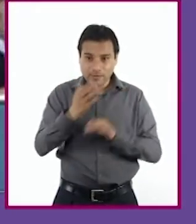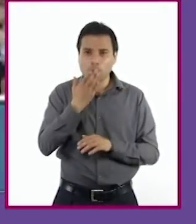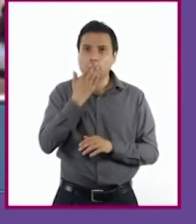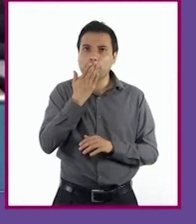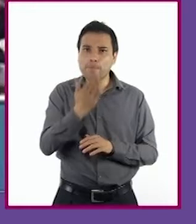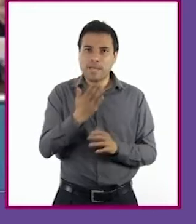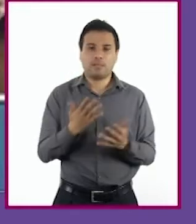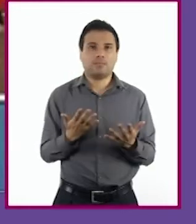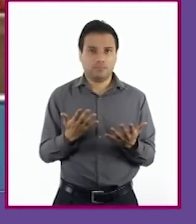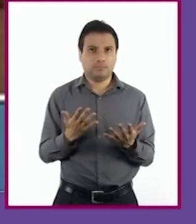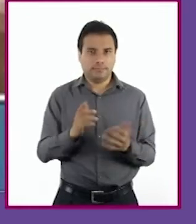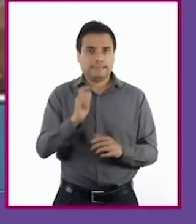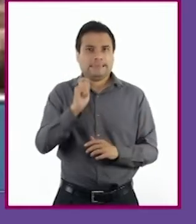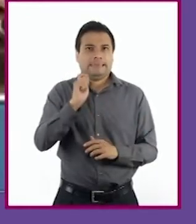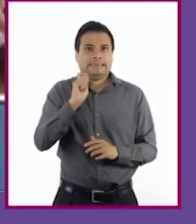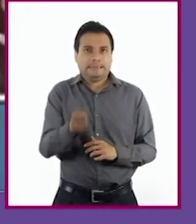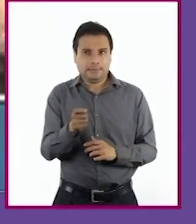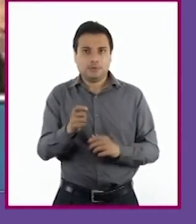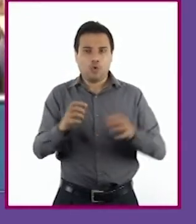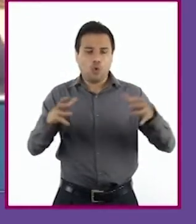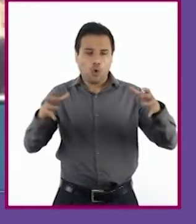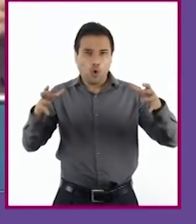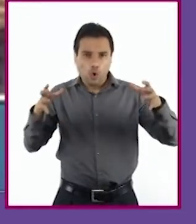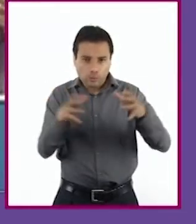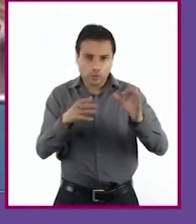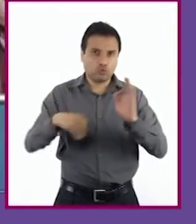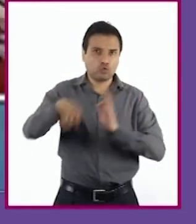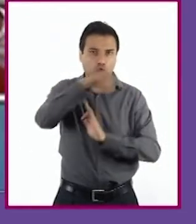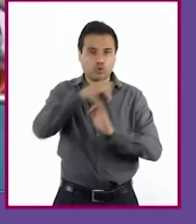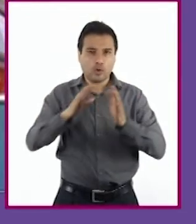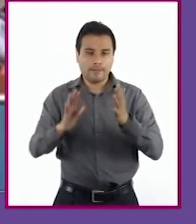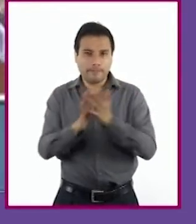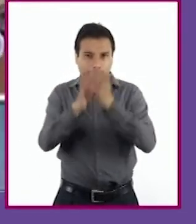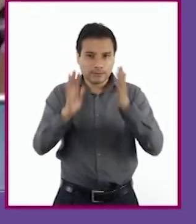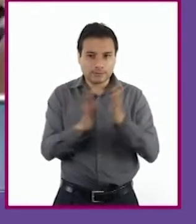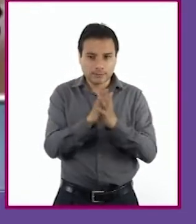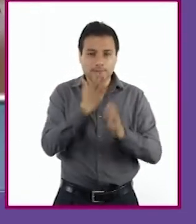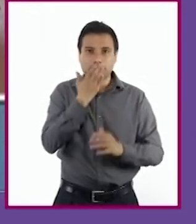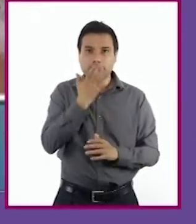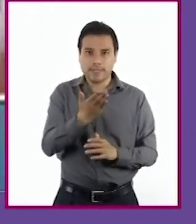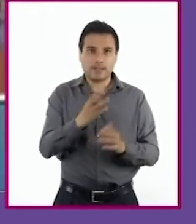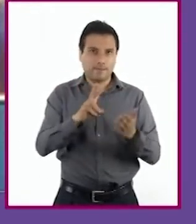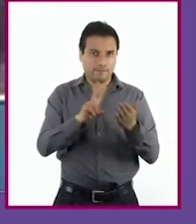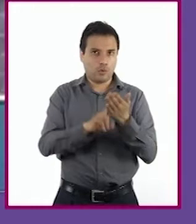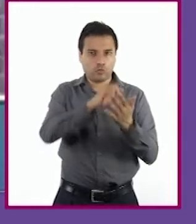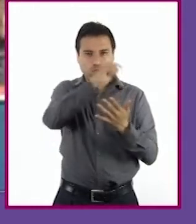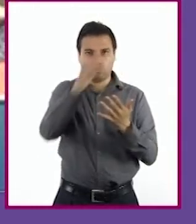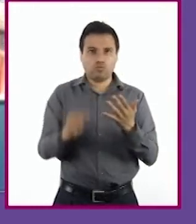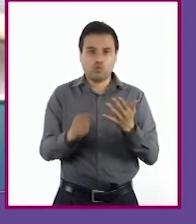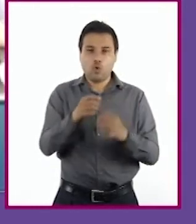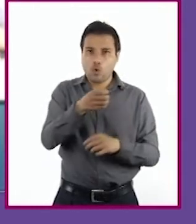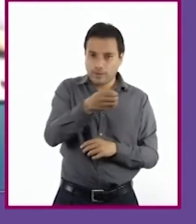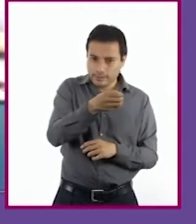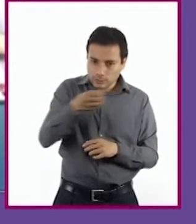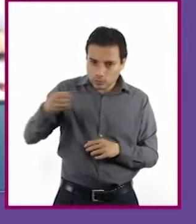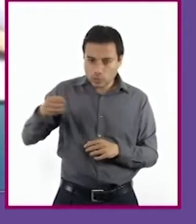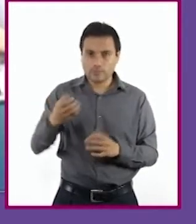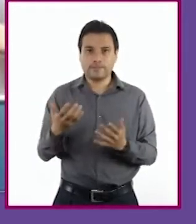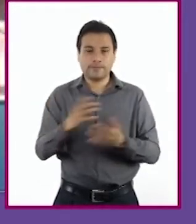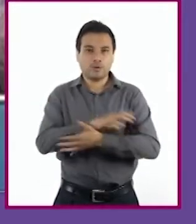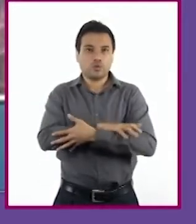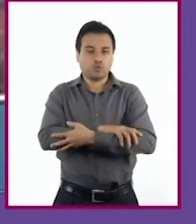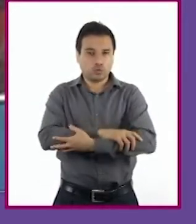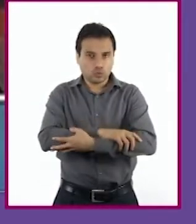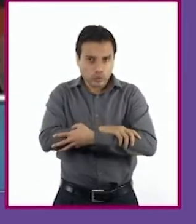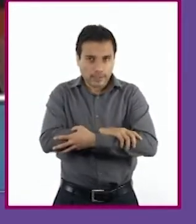del ejercicio democrático en una comunidad. Se hacen valer principios como la organización social, la